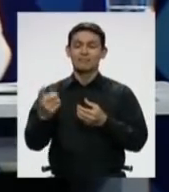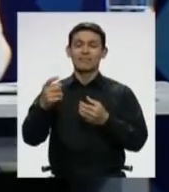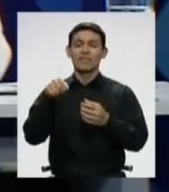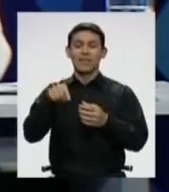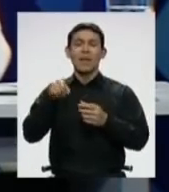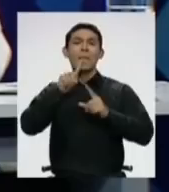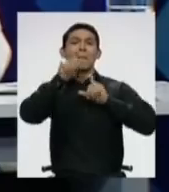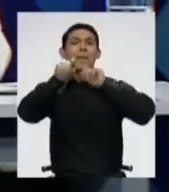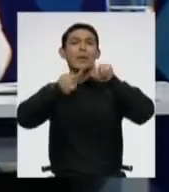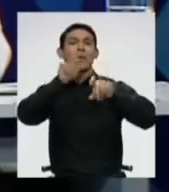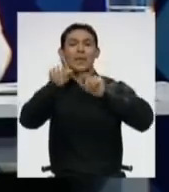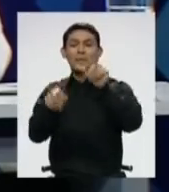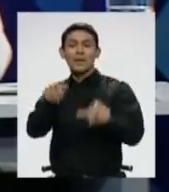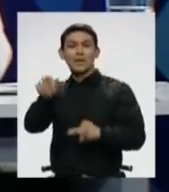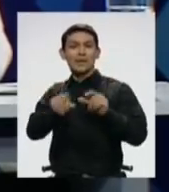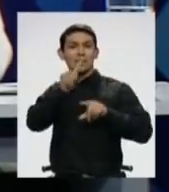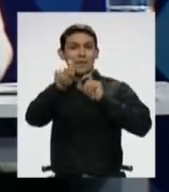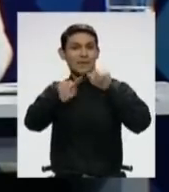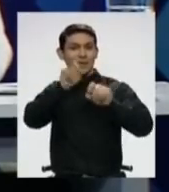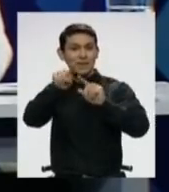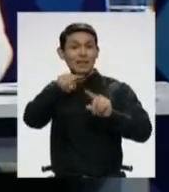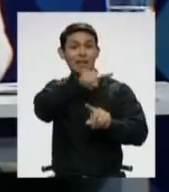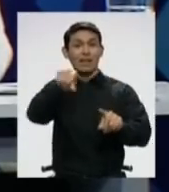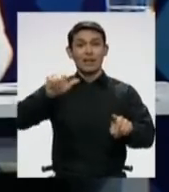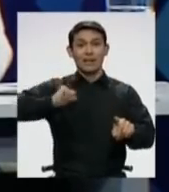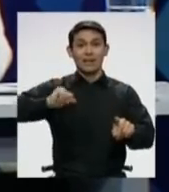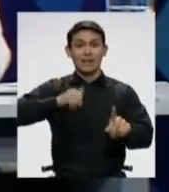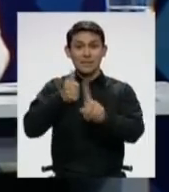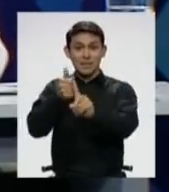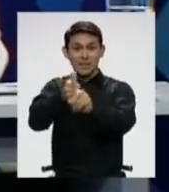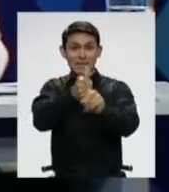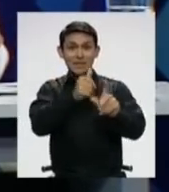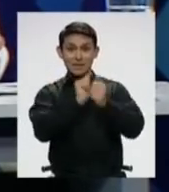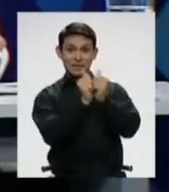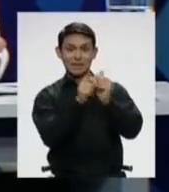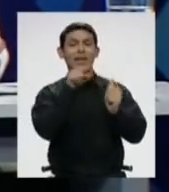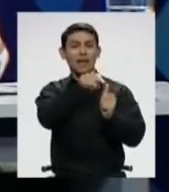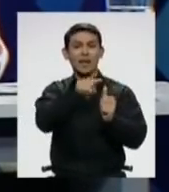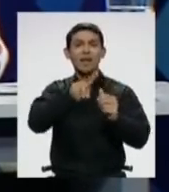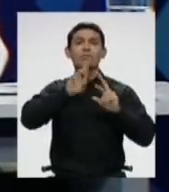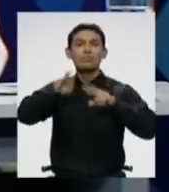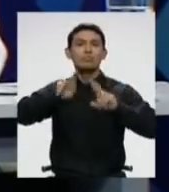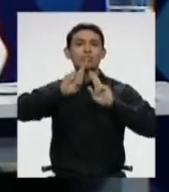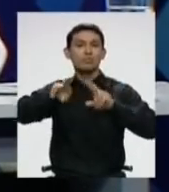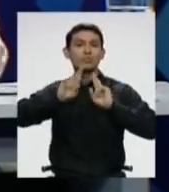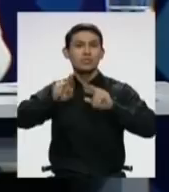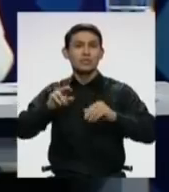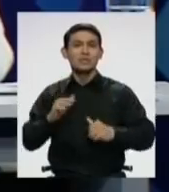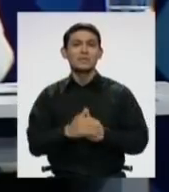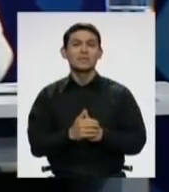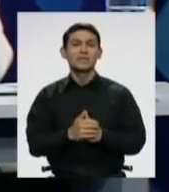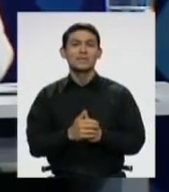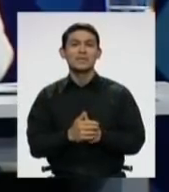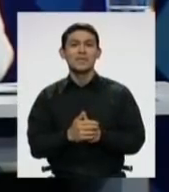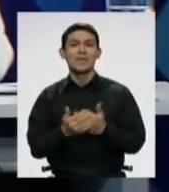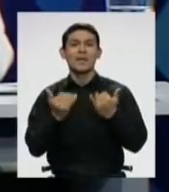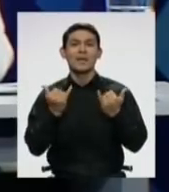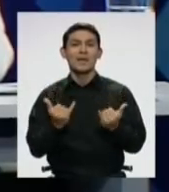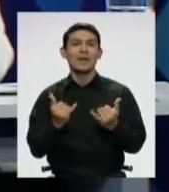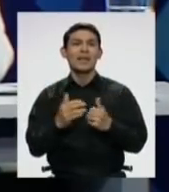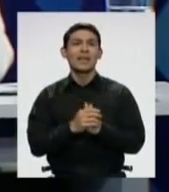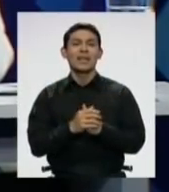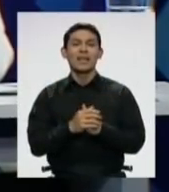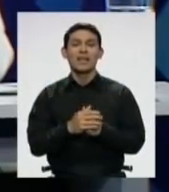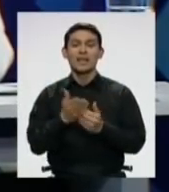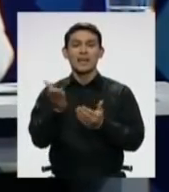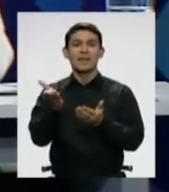las preguntas formuladas por ustedes, por los ciudadanos. Y vamos a invitar para que vaya ubicándose en el proscenio al